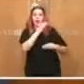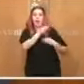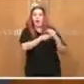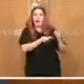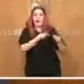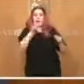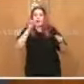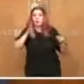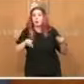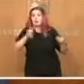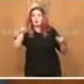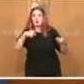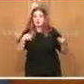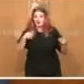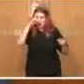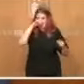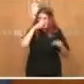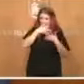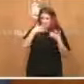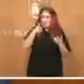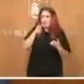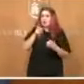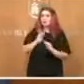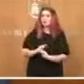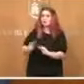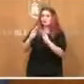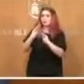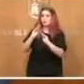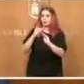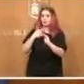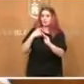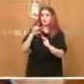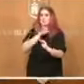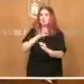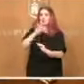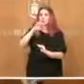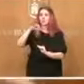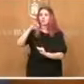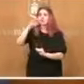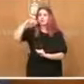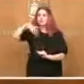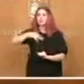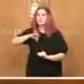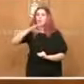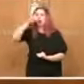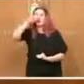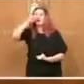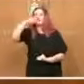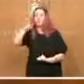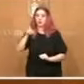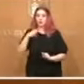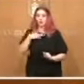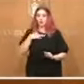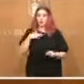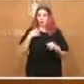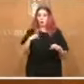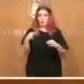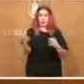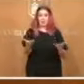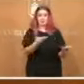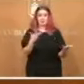lo mismo. ¿Se acuerda de esas palabras suyas, el señor Royán? Igual sí se acuerda. Pues, señor Rubio, populismo, el de